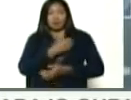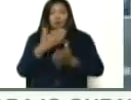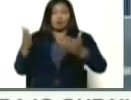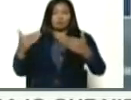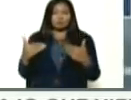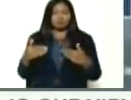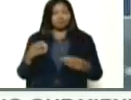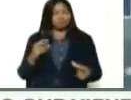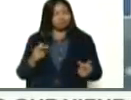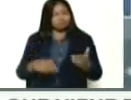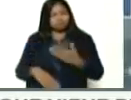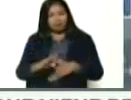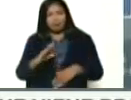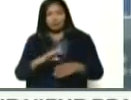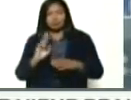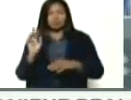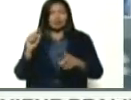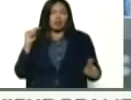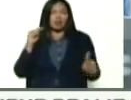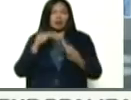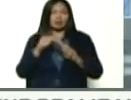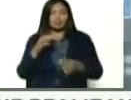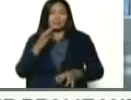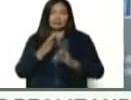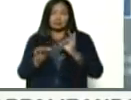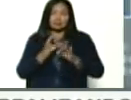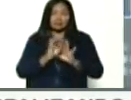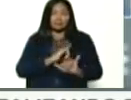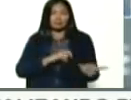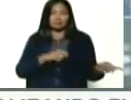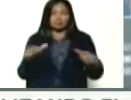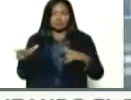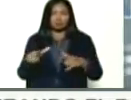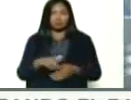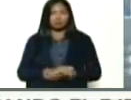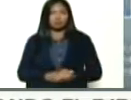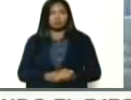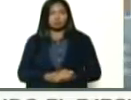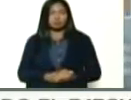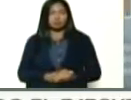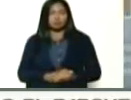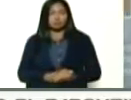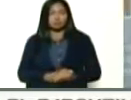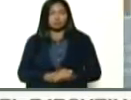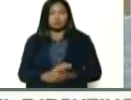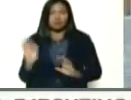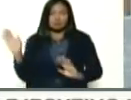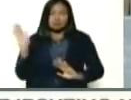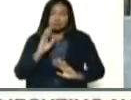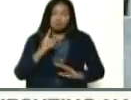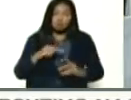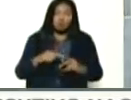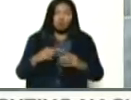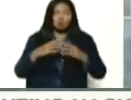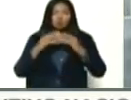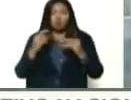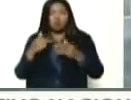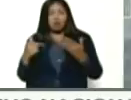vamos a cumplir las grandes metas para septiembre traernos el tiempo